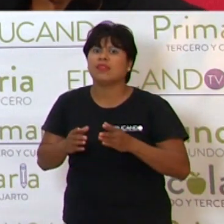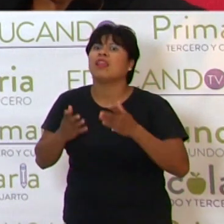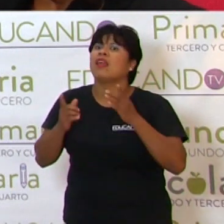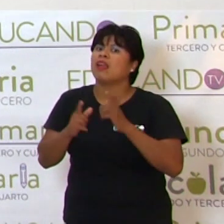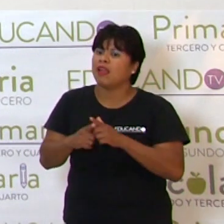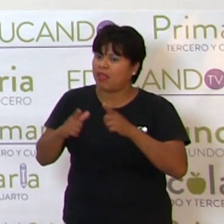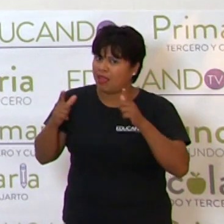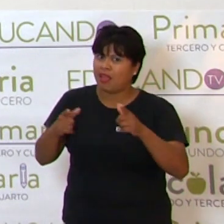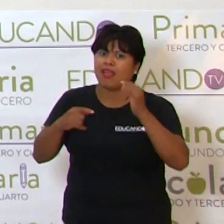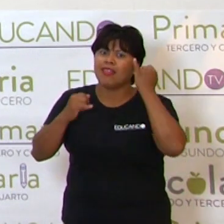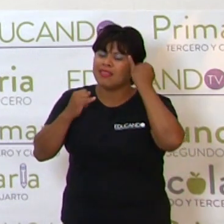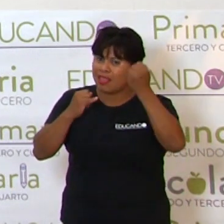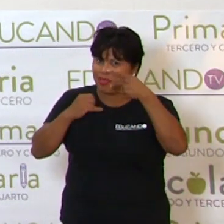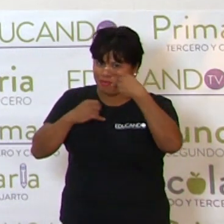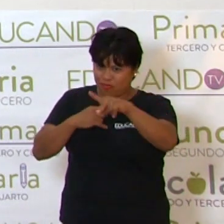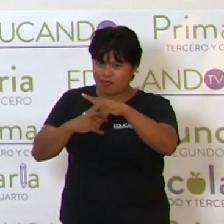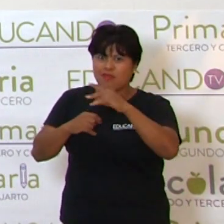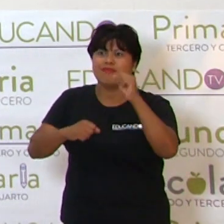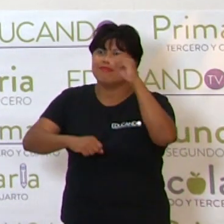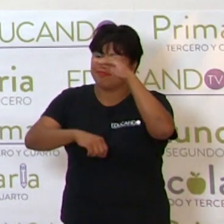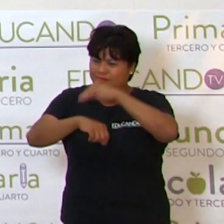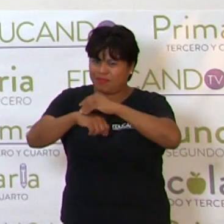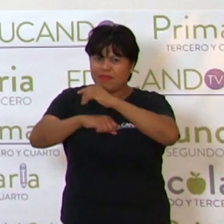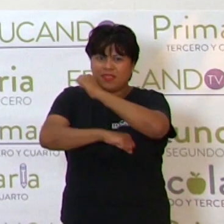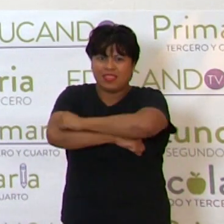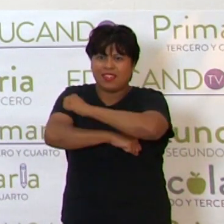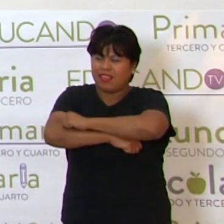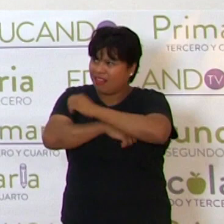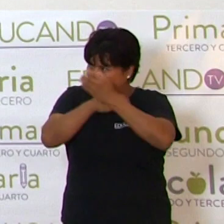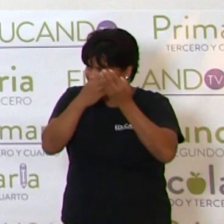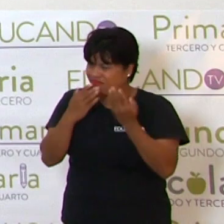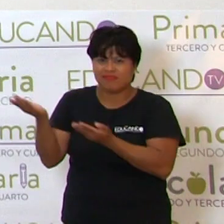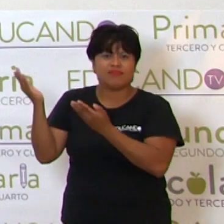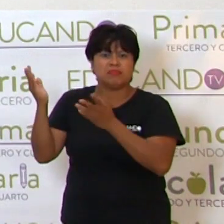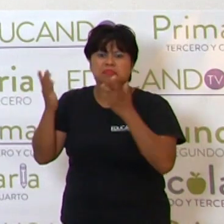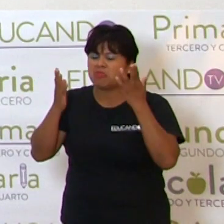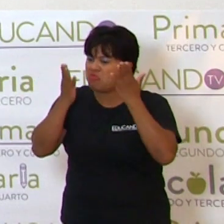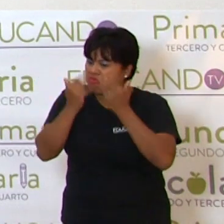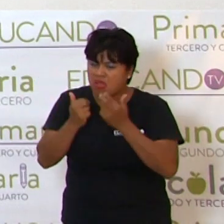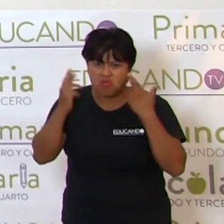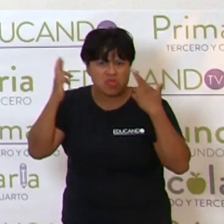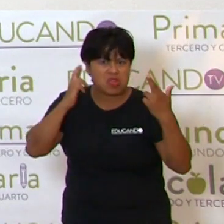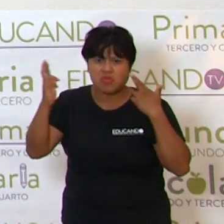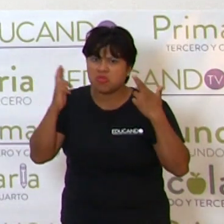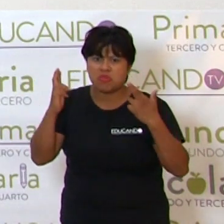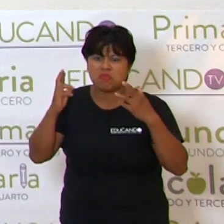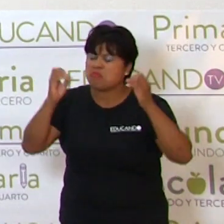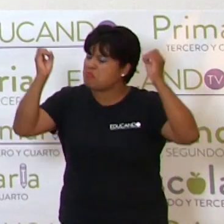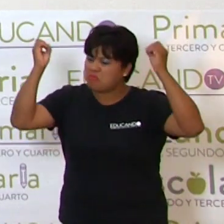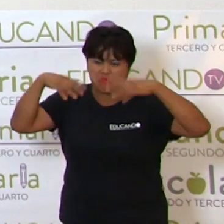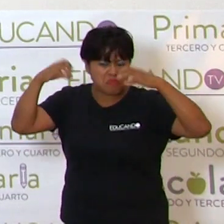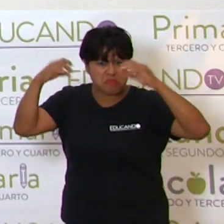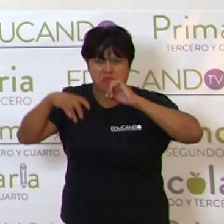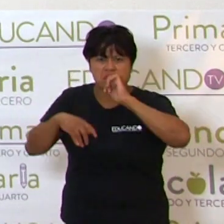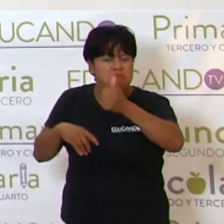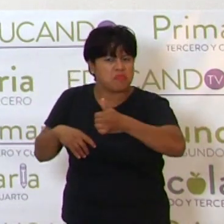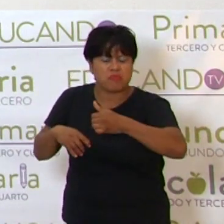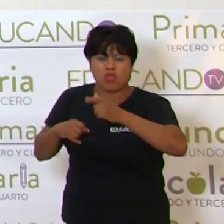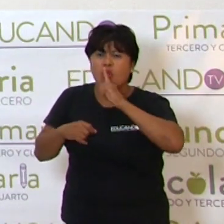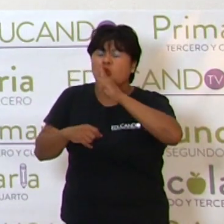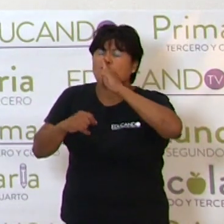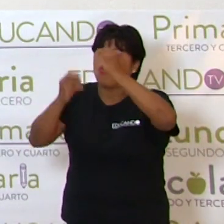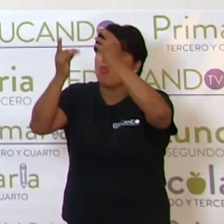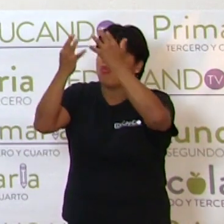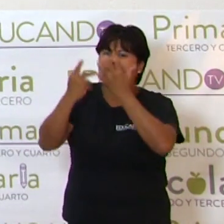idea instalar esta ventana aquí. Ni ruido, ni lluvia, ni